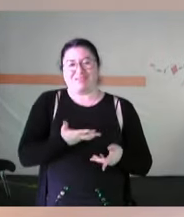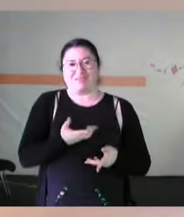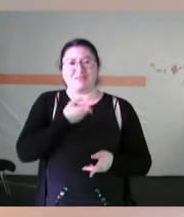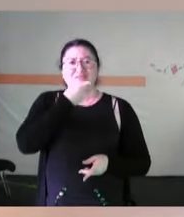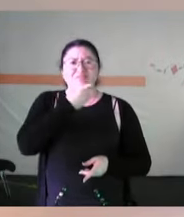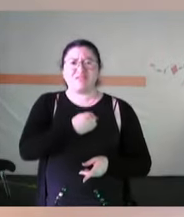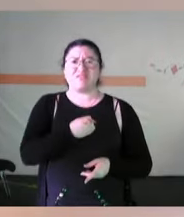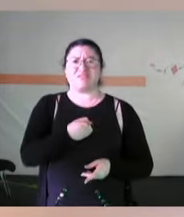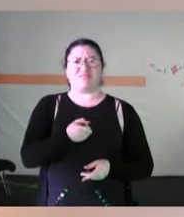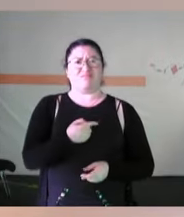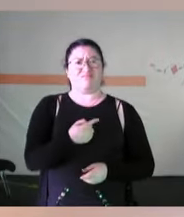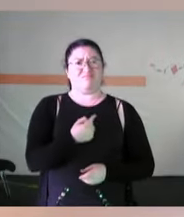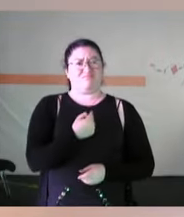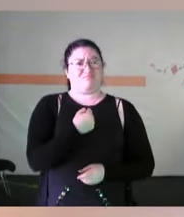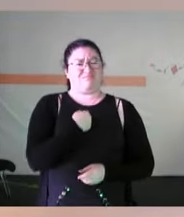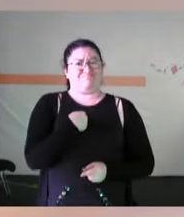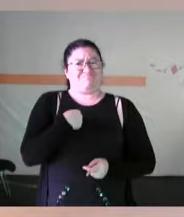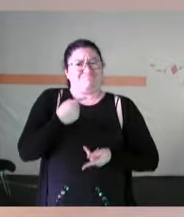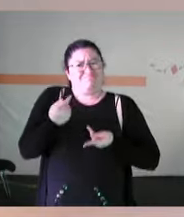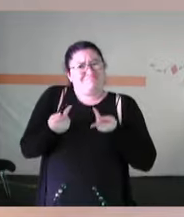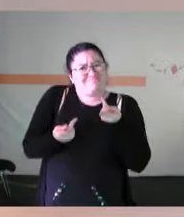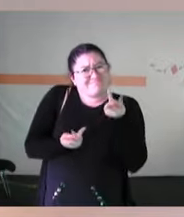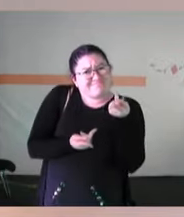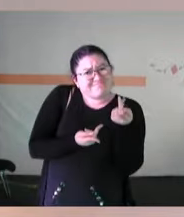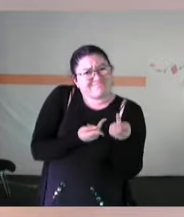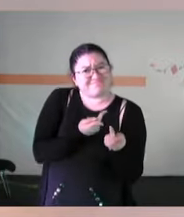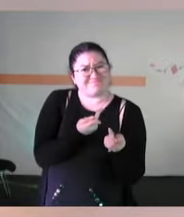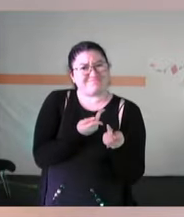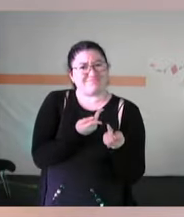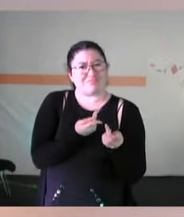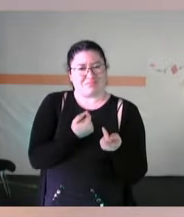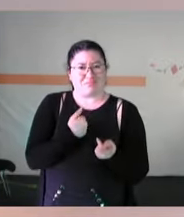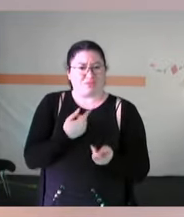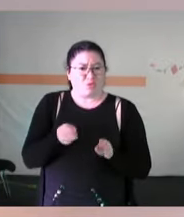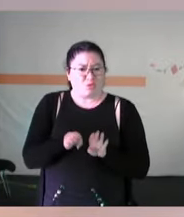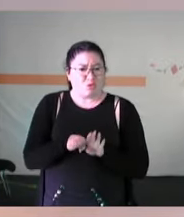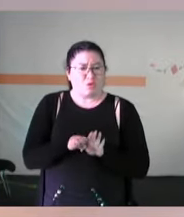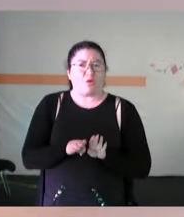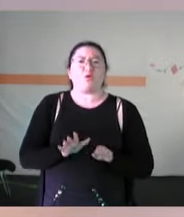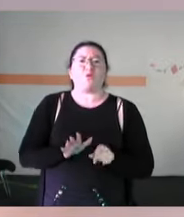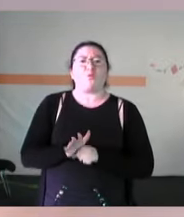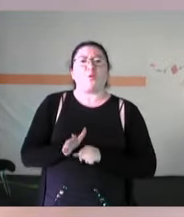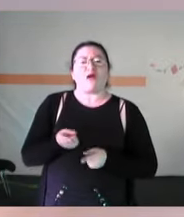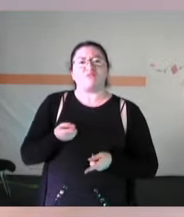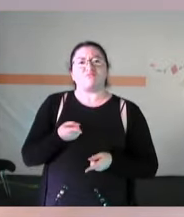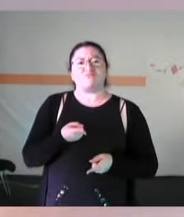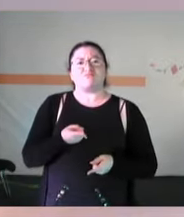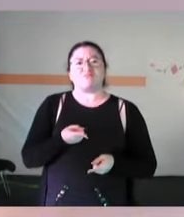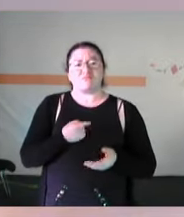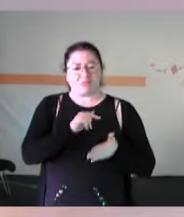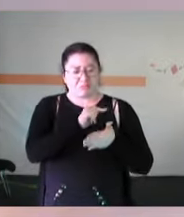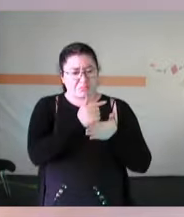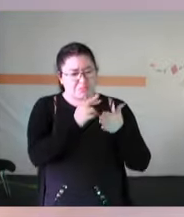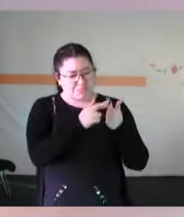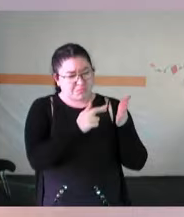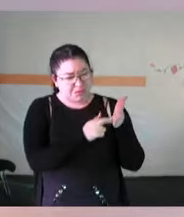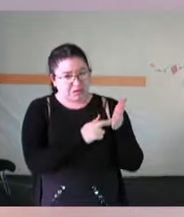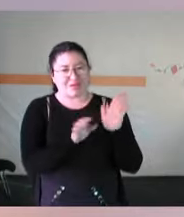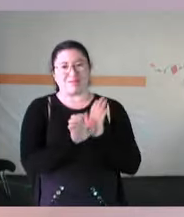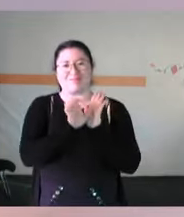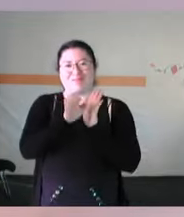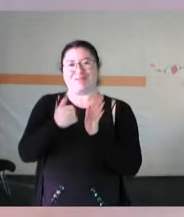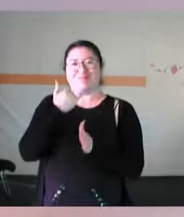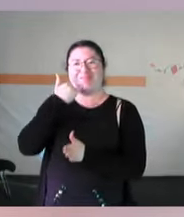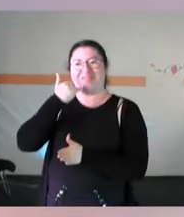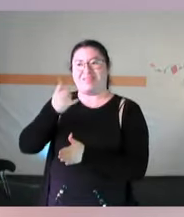pero es que yo ese ángel tenía que preguntarle, o sea, las condiciones. O sea, si para sacar un teléfono te dan un